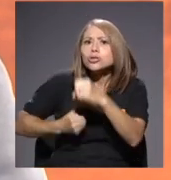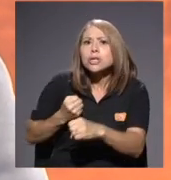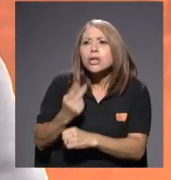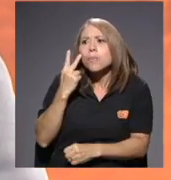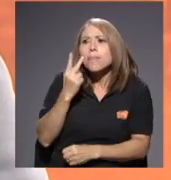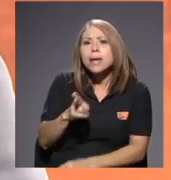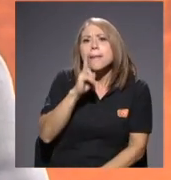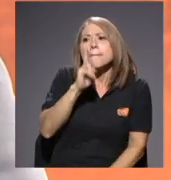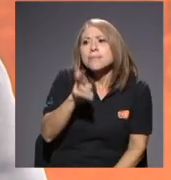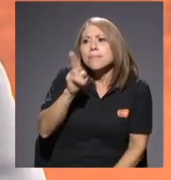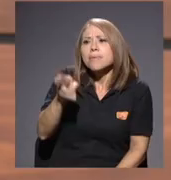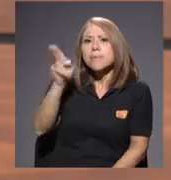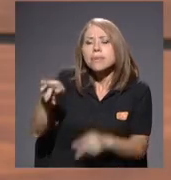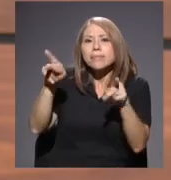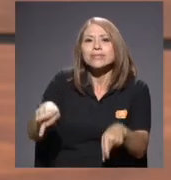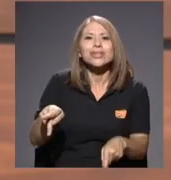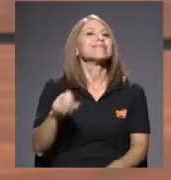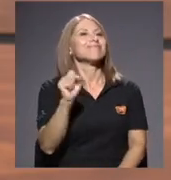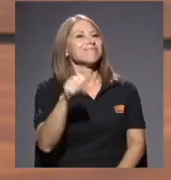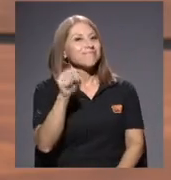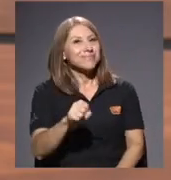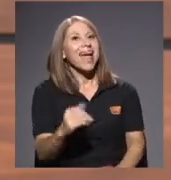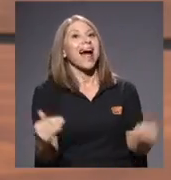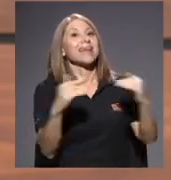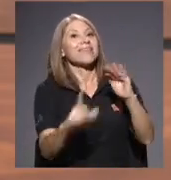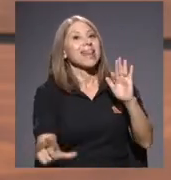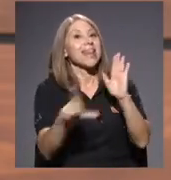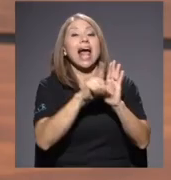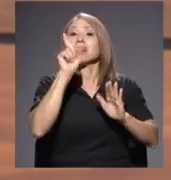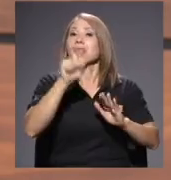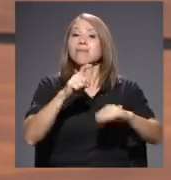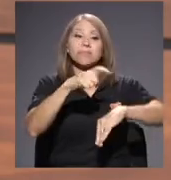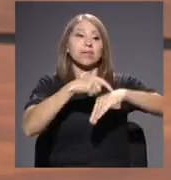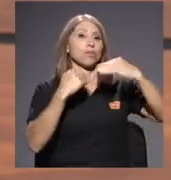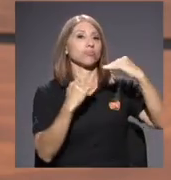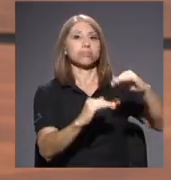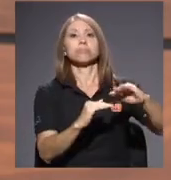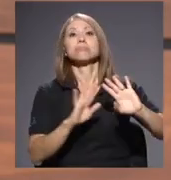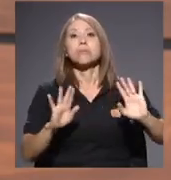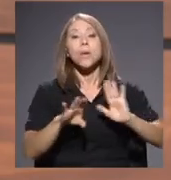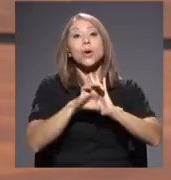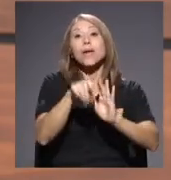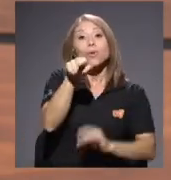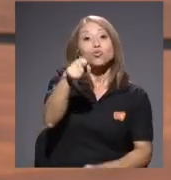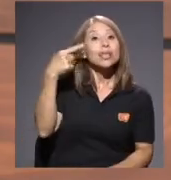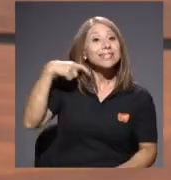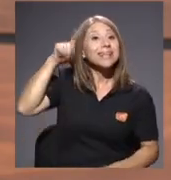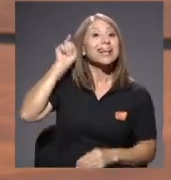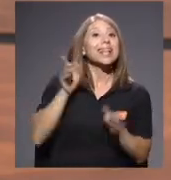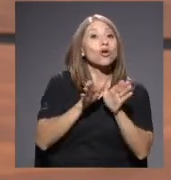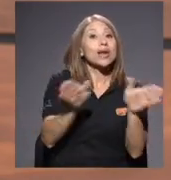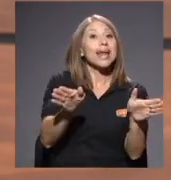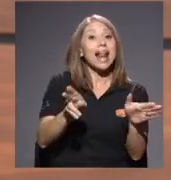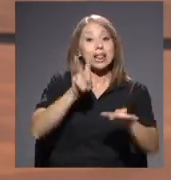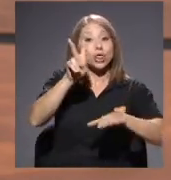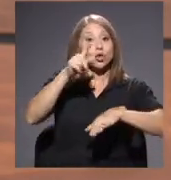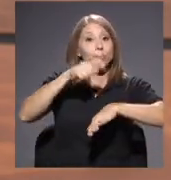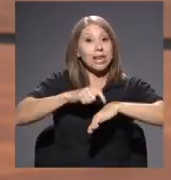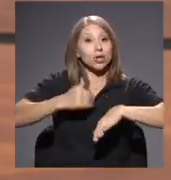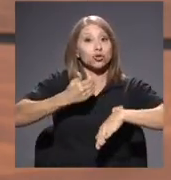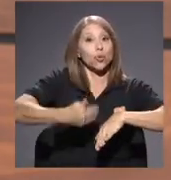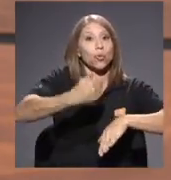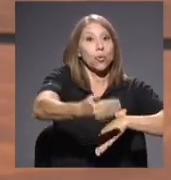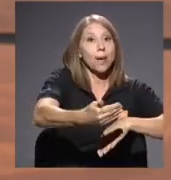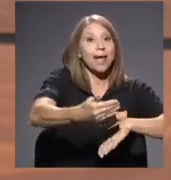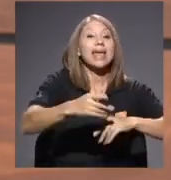eso yo pienso que legalmente habría que establecer límites de término. Que usted pueda ser, qué sé yo, secretario general 2 periodos seguidos y que después tenga que